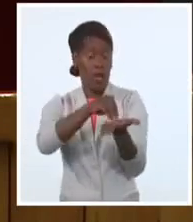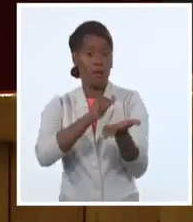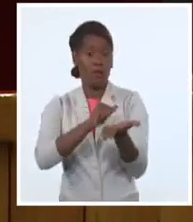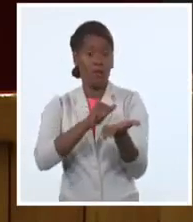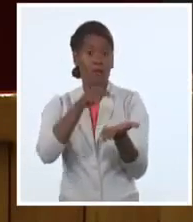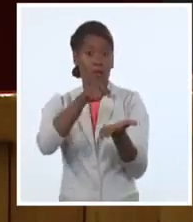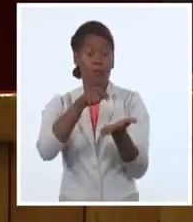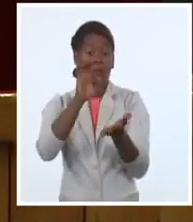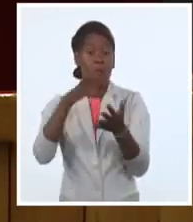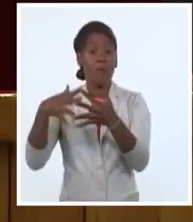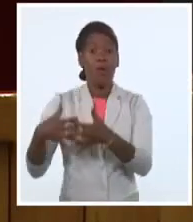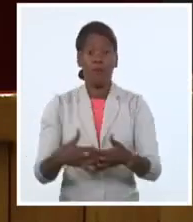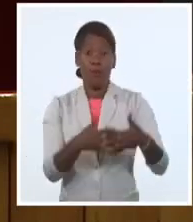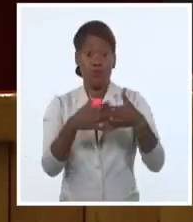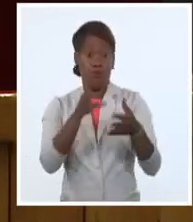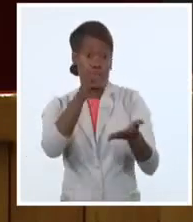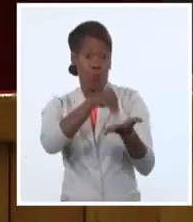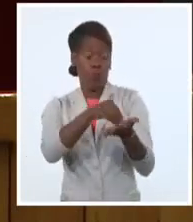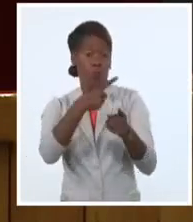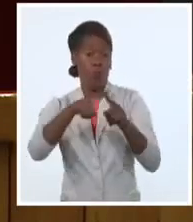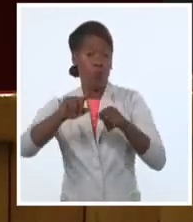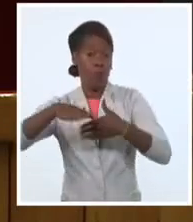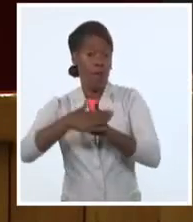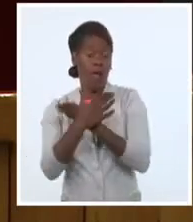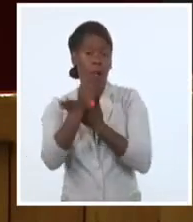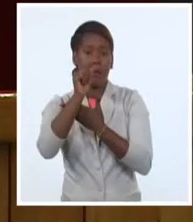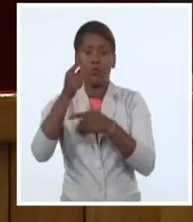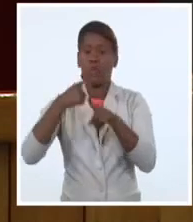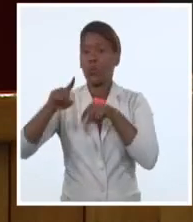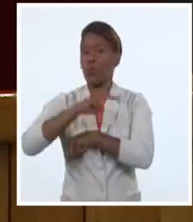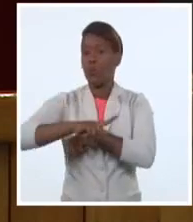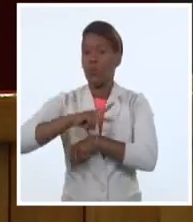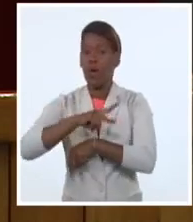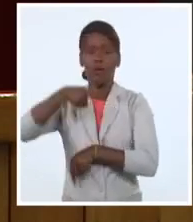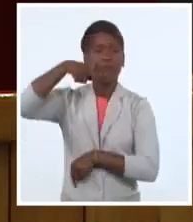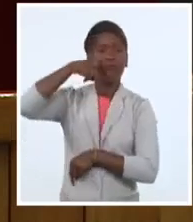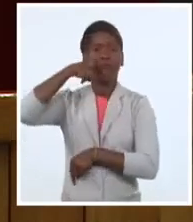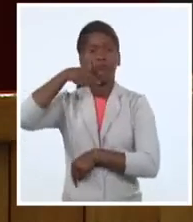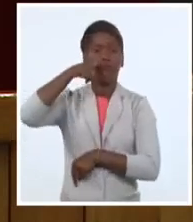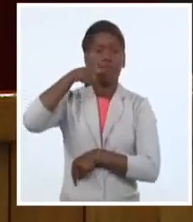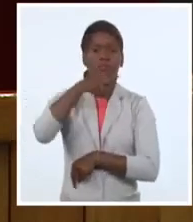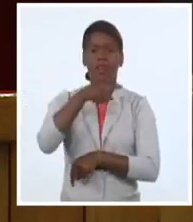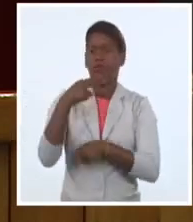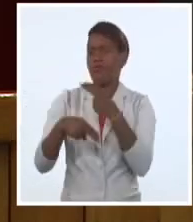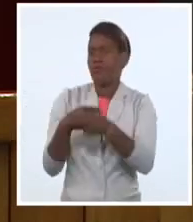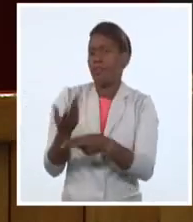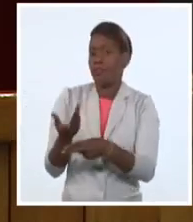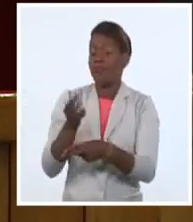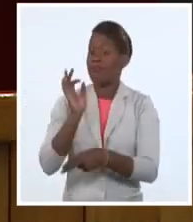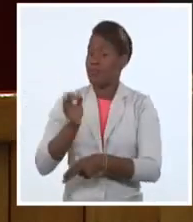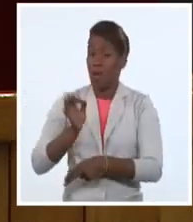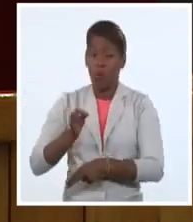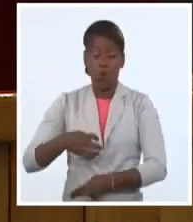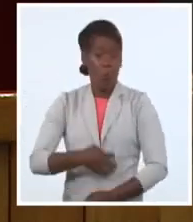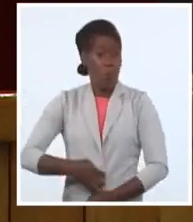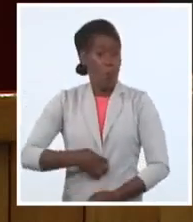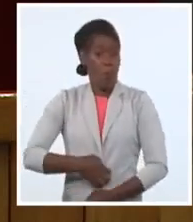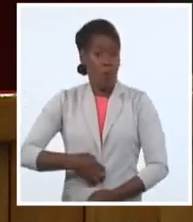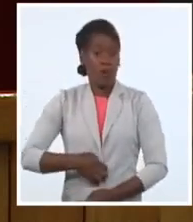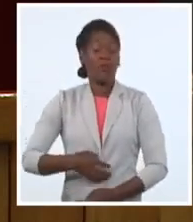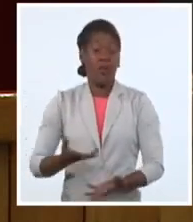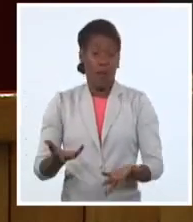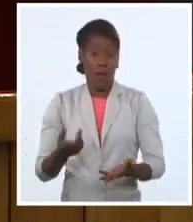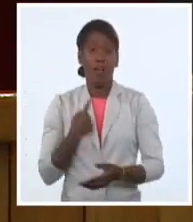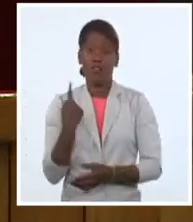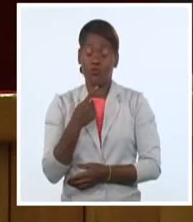instigar, orientar, motivar y financiar a cualquiera de los múltiples grupos extremistas cuyas actividades ilegales